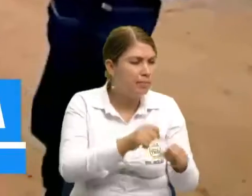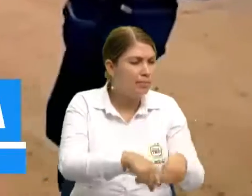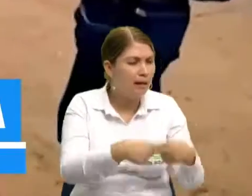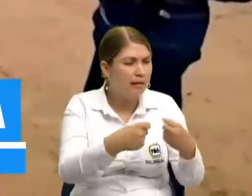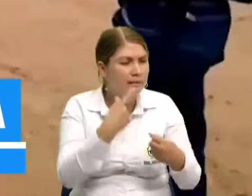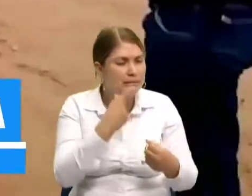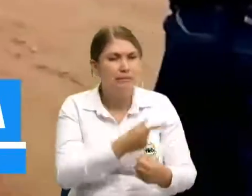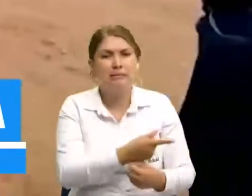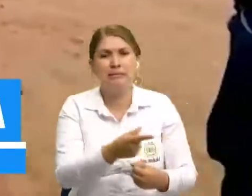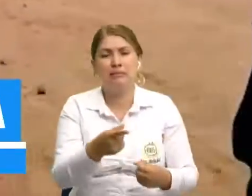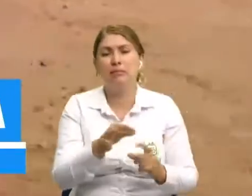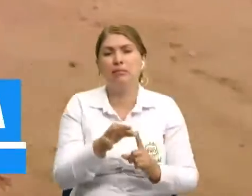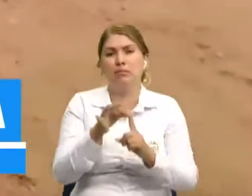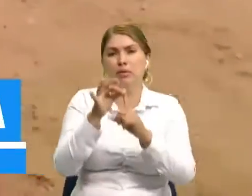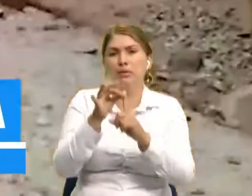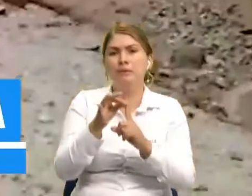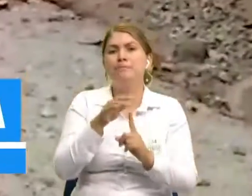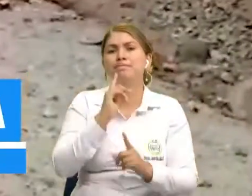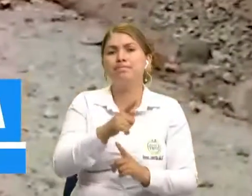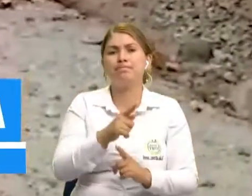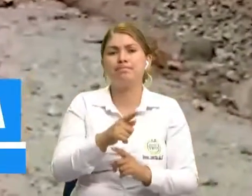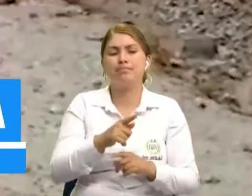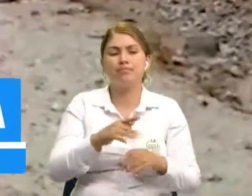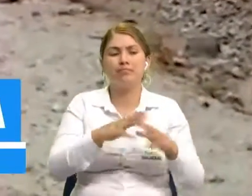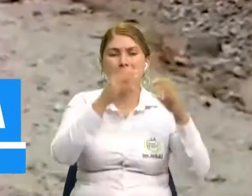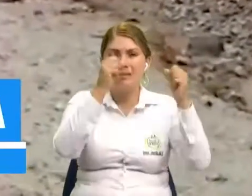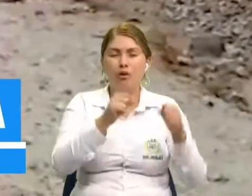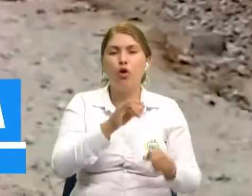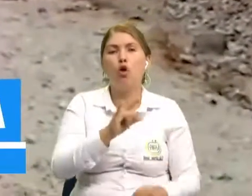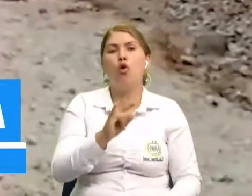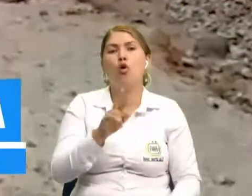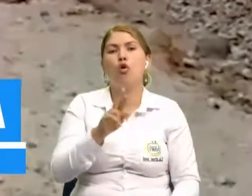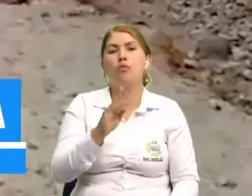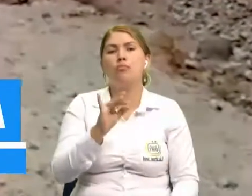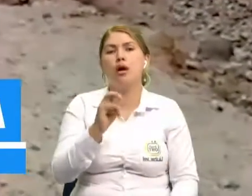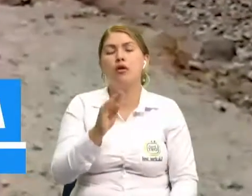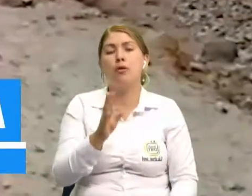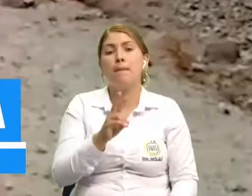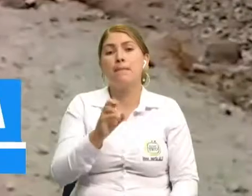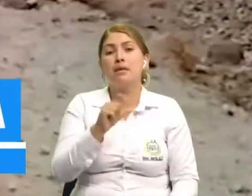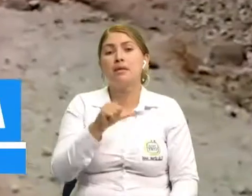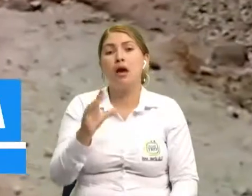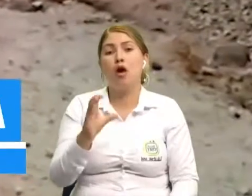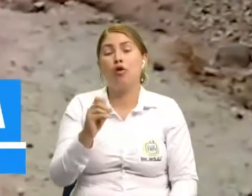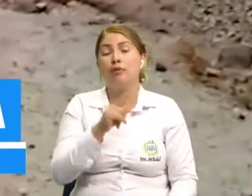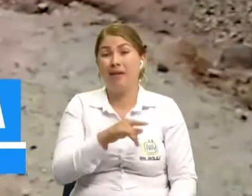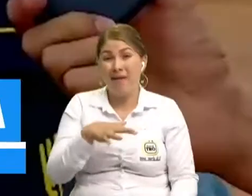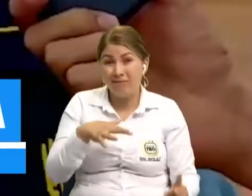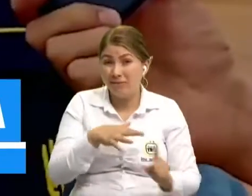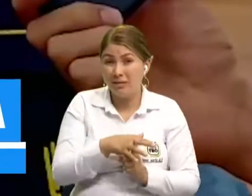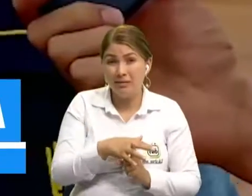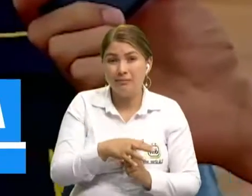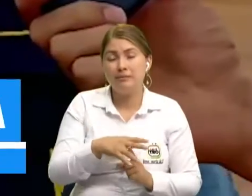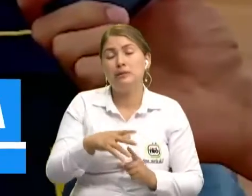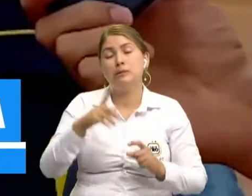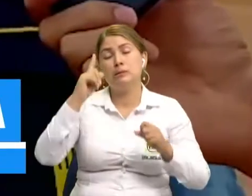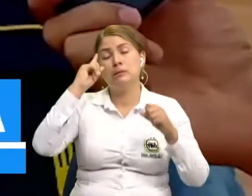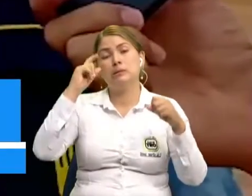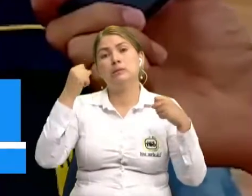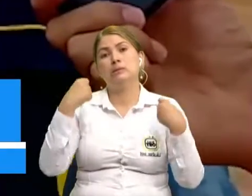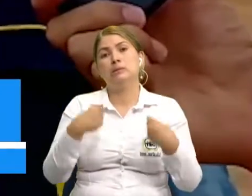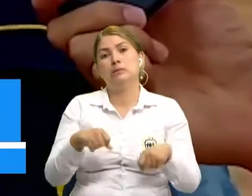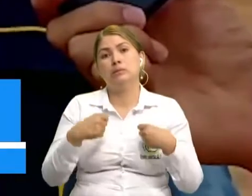daños registrados en especial los provocados en el asentamiento urbano villa cotes por esas afectaciones son totalmente preocupantes